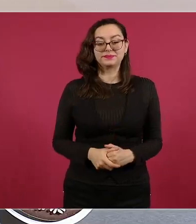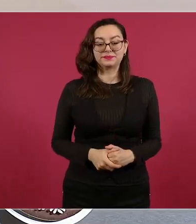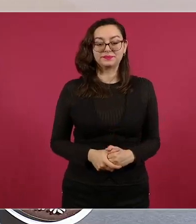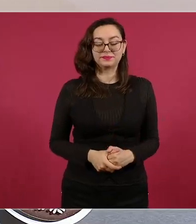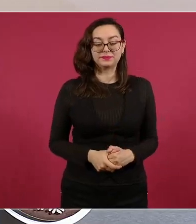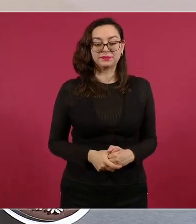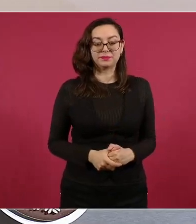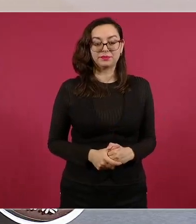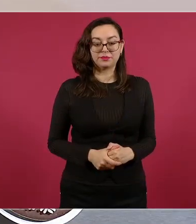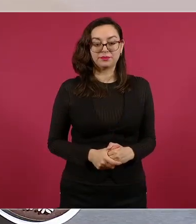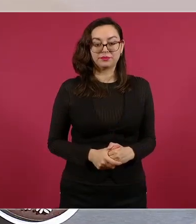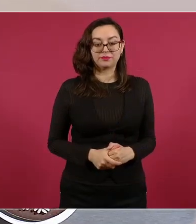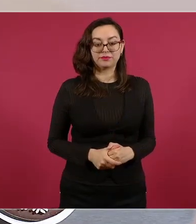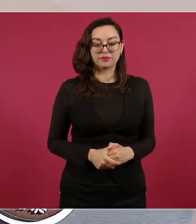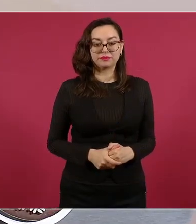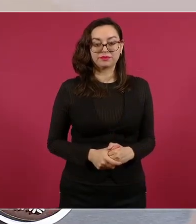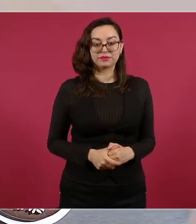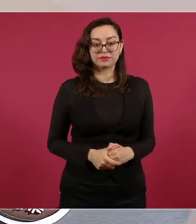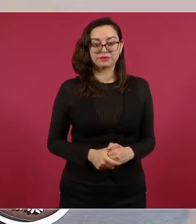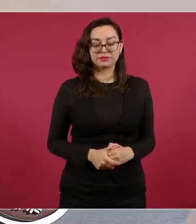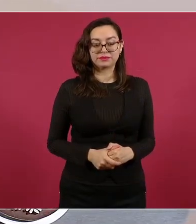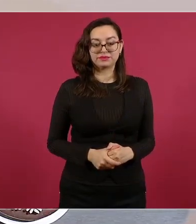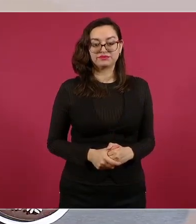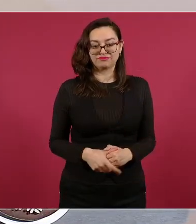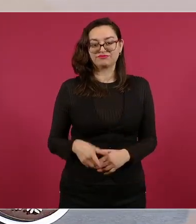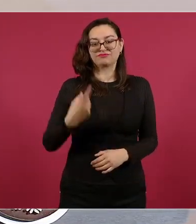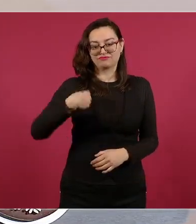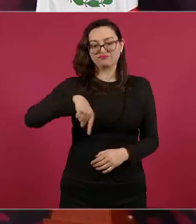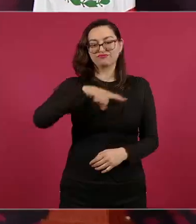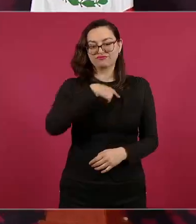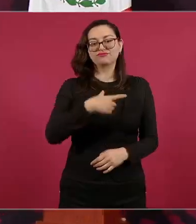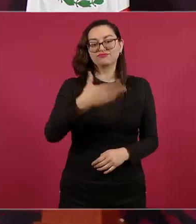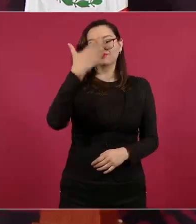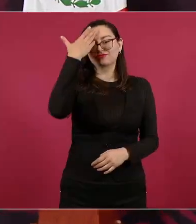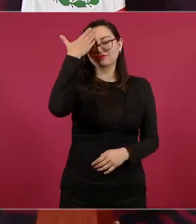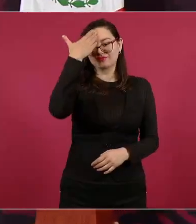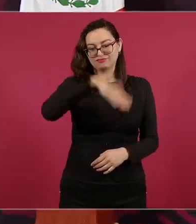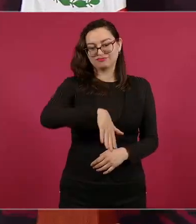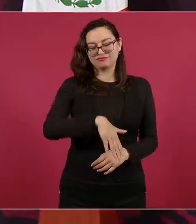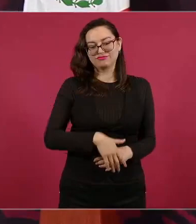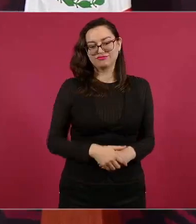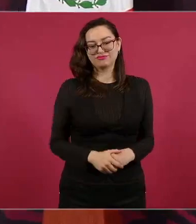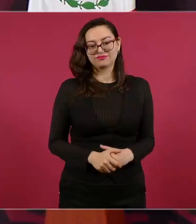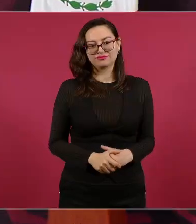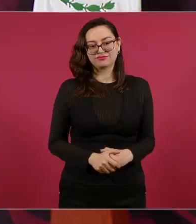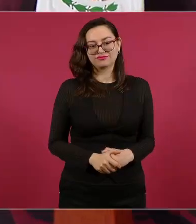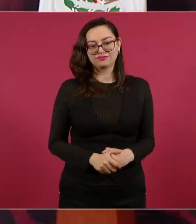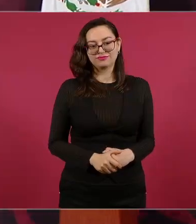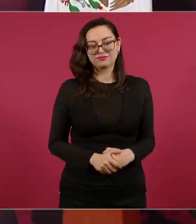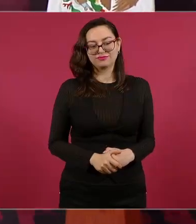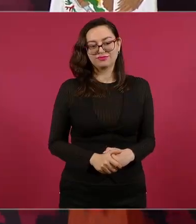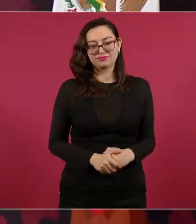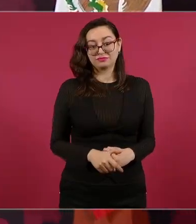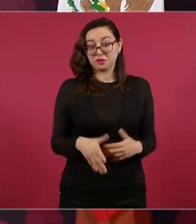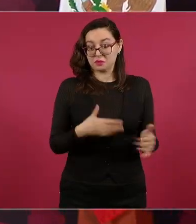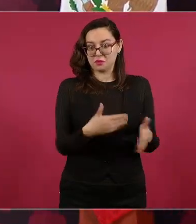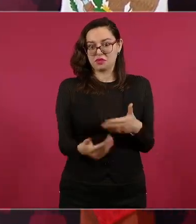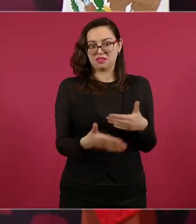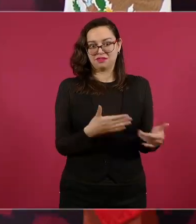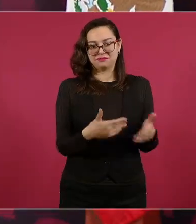Miren, los que somos de campo sabemos de lo que es un tirador. Es que este es muy